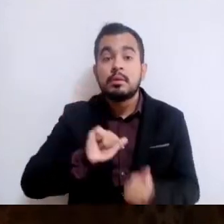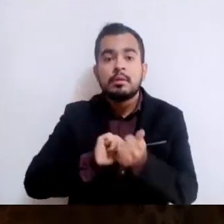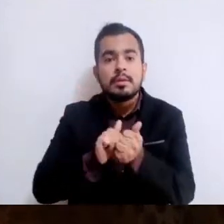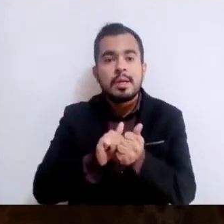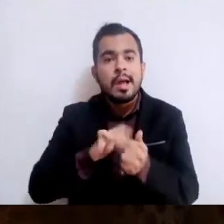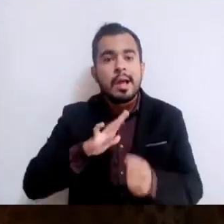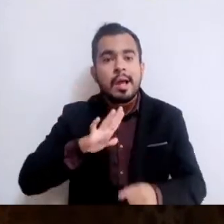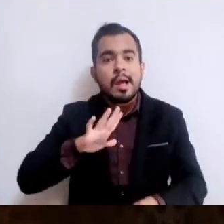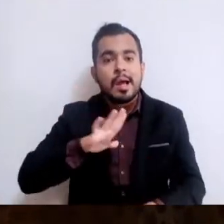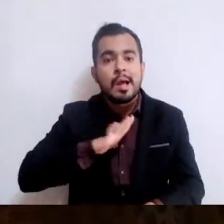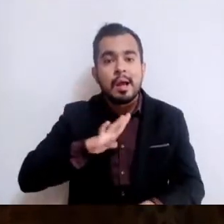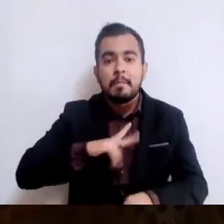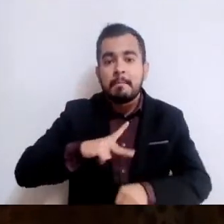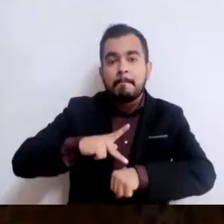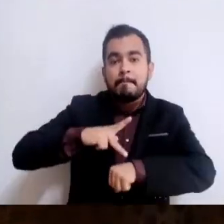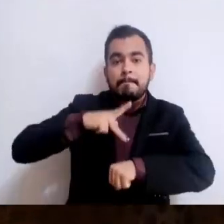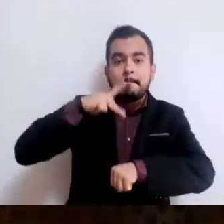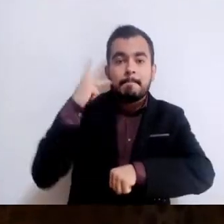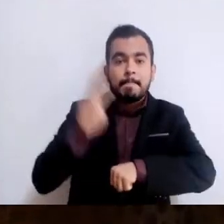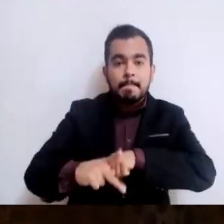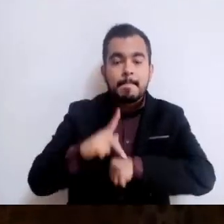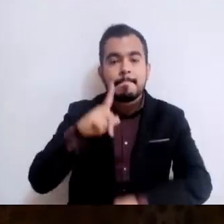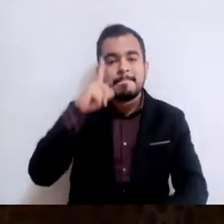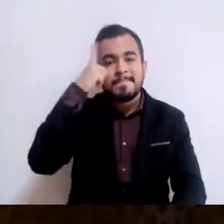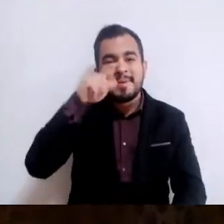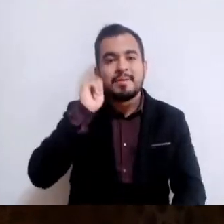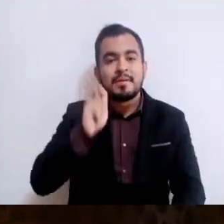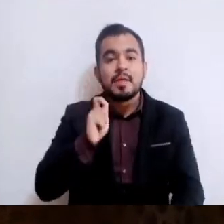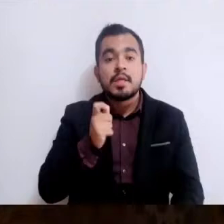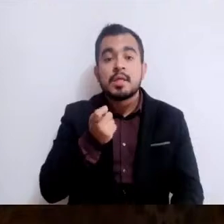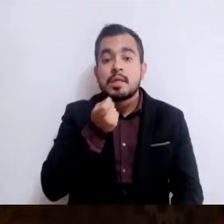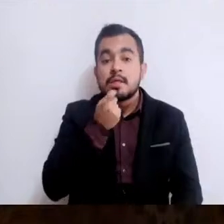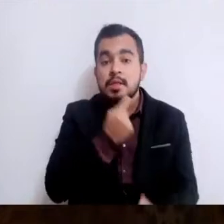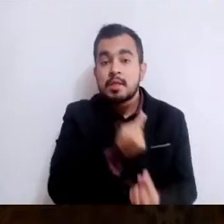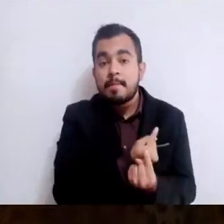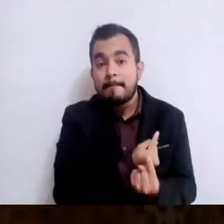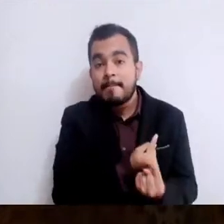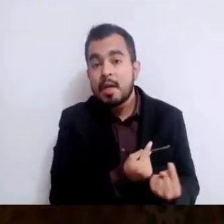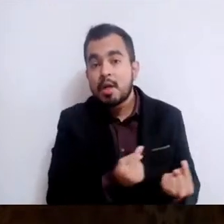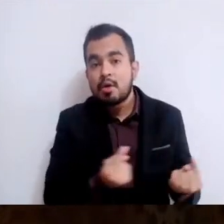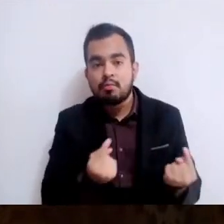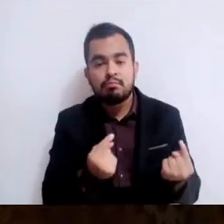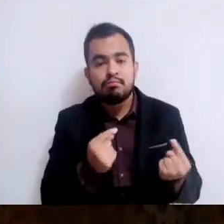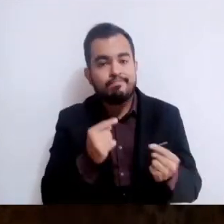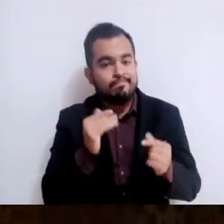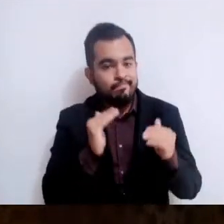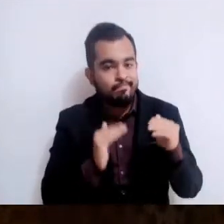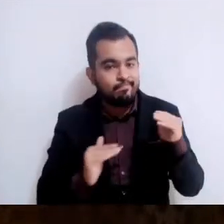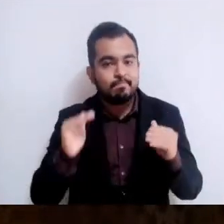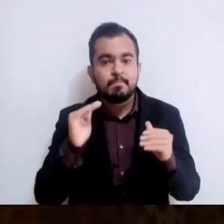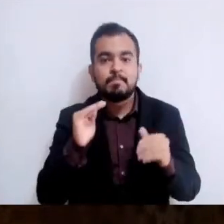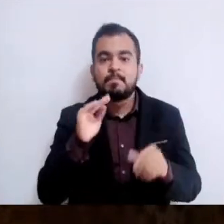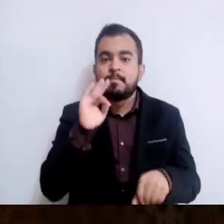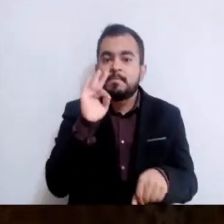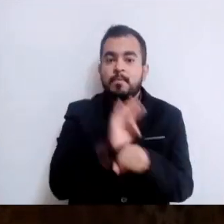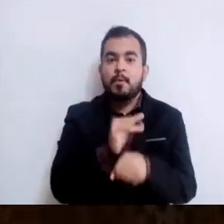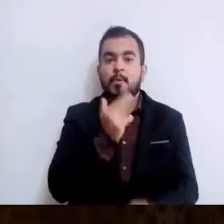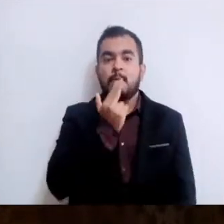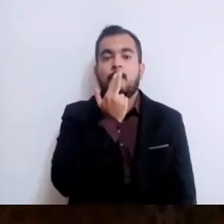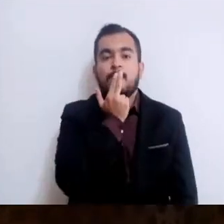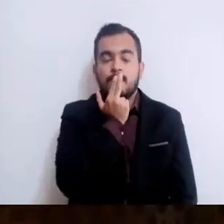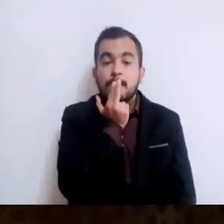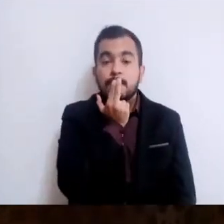riesgo para resguardar el interés superior de los menores. Por lo que de esta manera obtiene suma